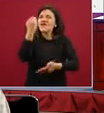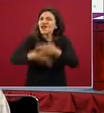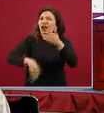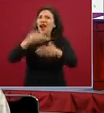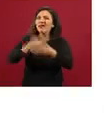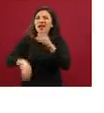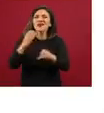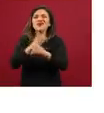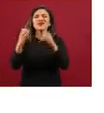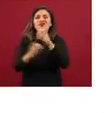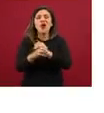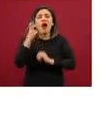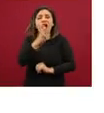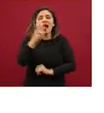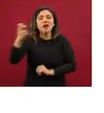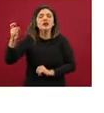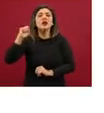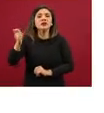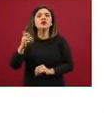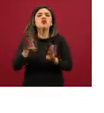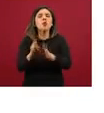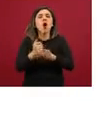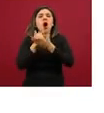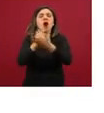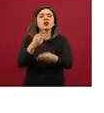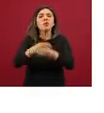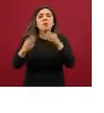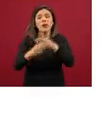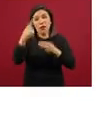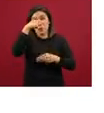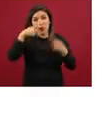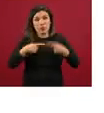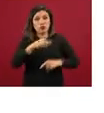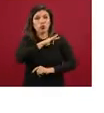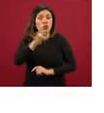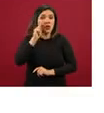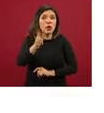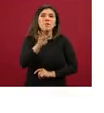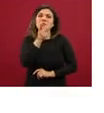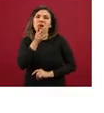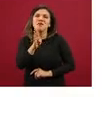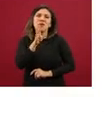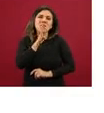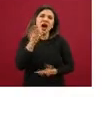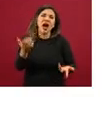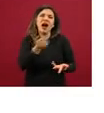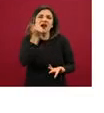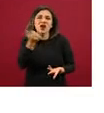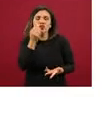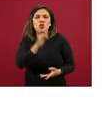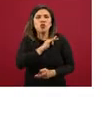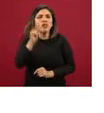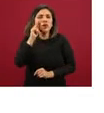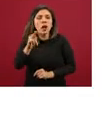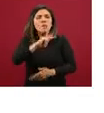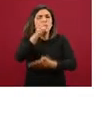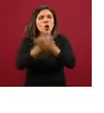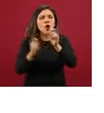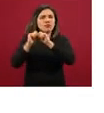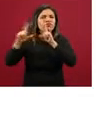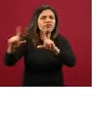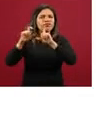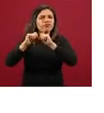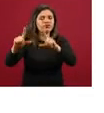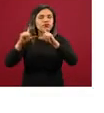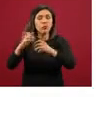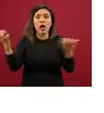se dieron, estas son herramientas para que la gente pudiera ver, las madres y madres y los alumnos, los programas.